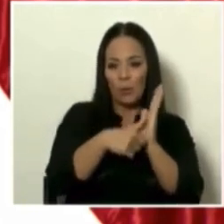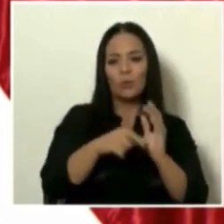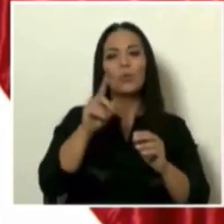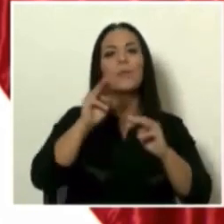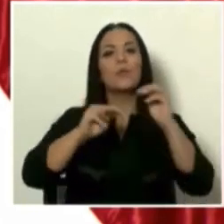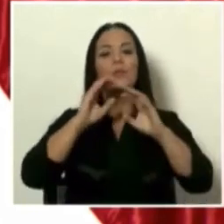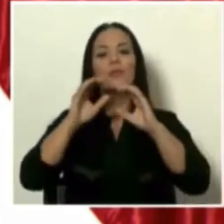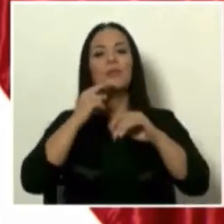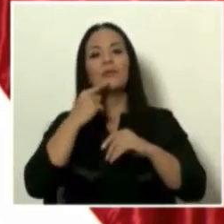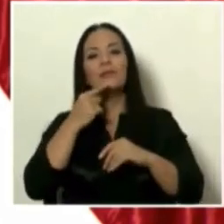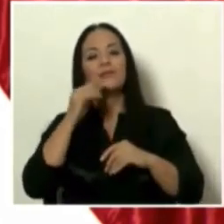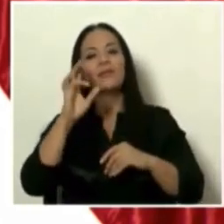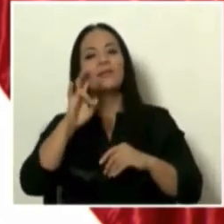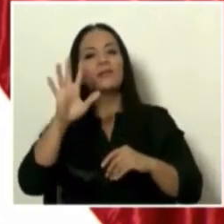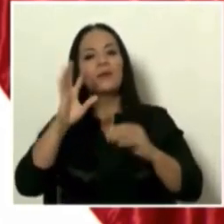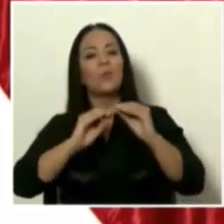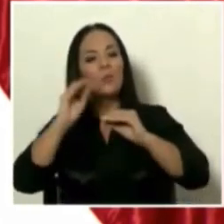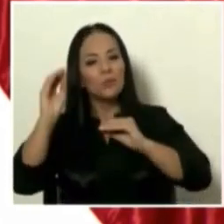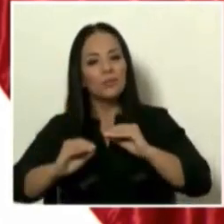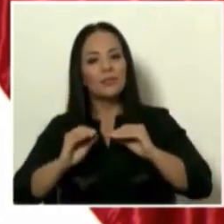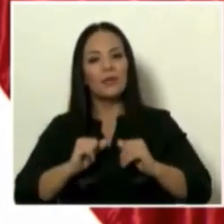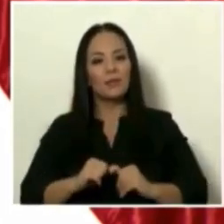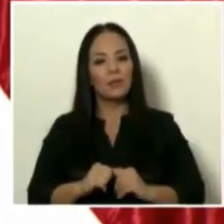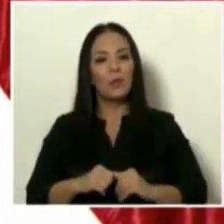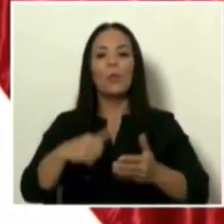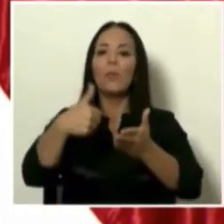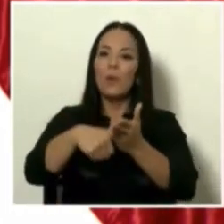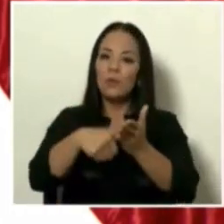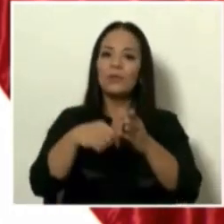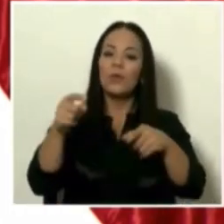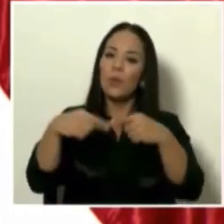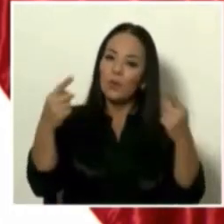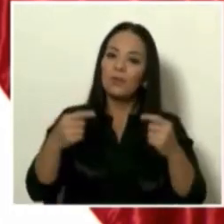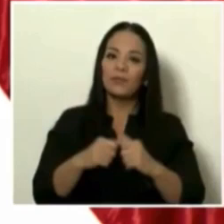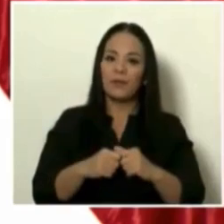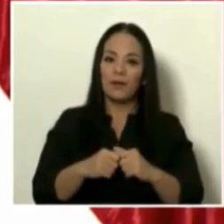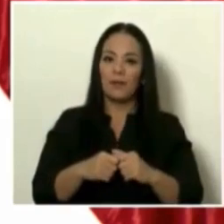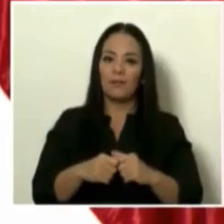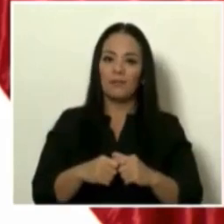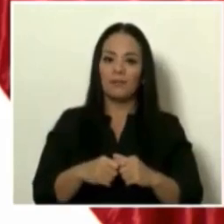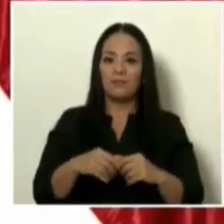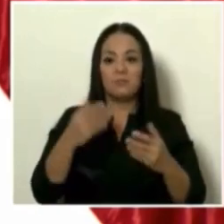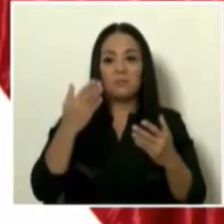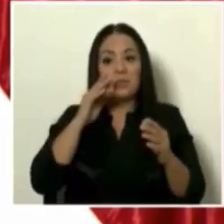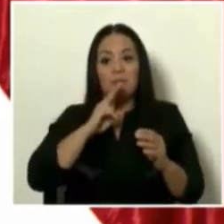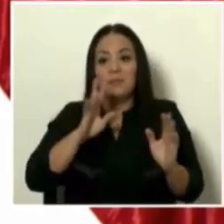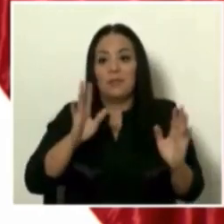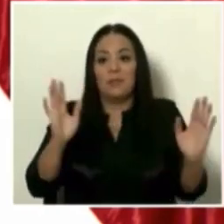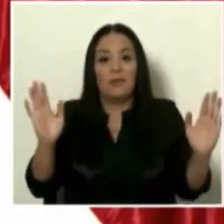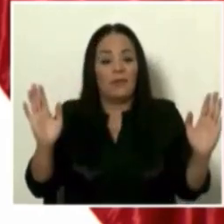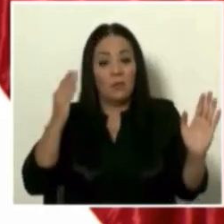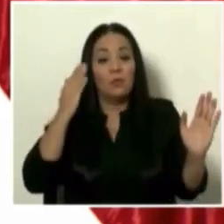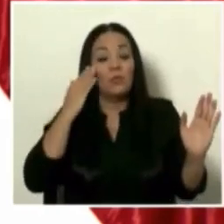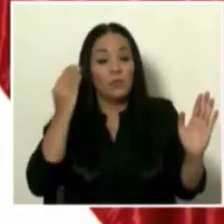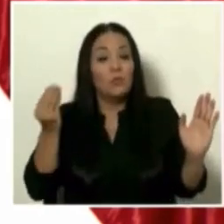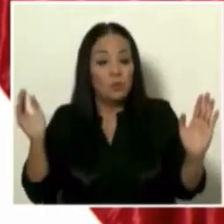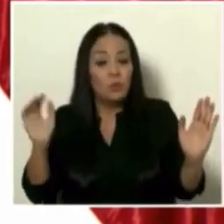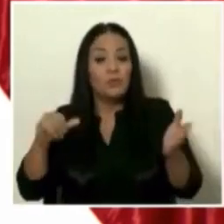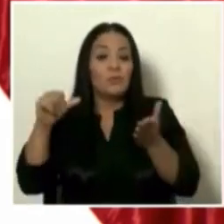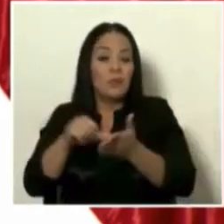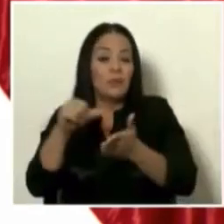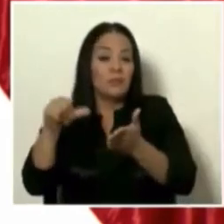era el 75% de los votos en contra de la línea, no sé si es cierto, sé que son muchos, páginas de